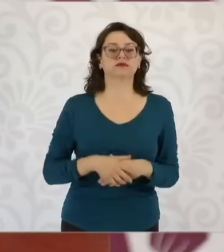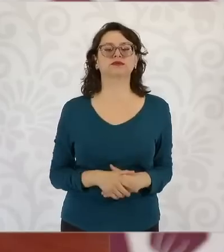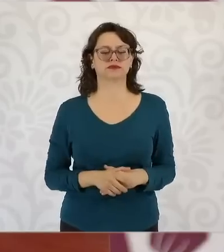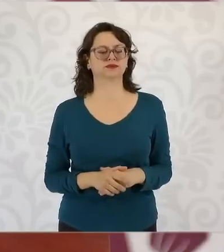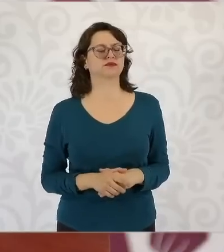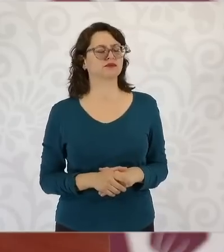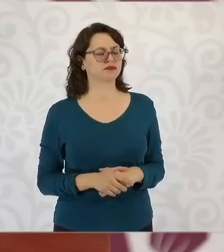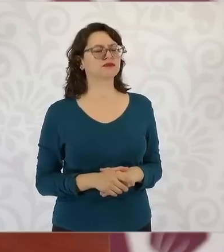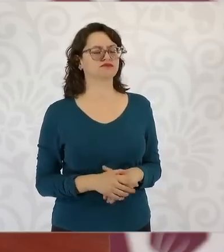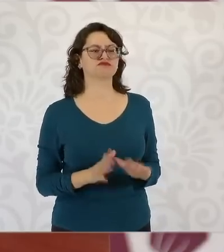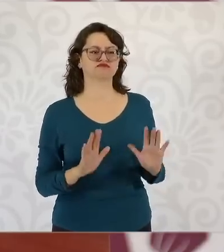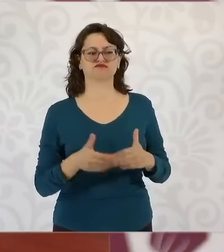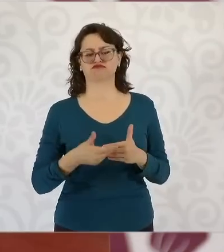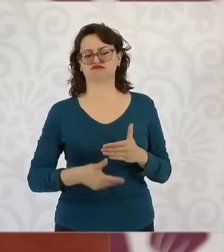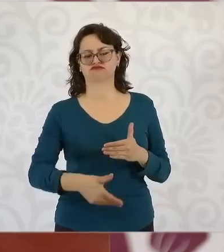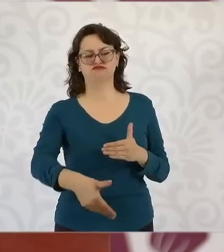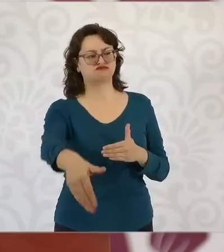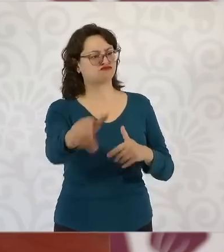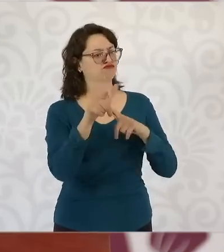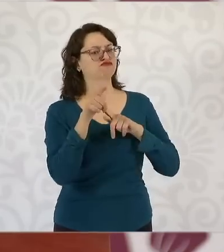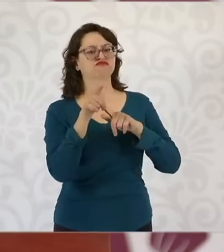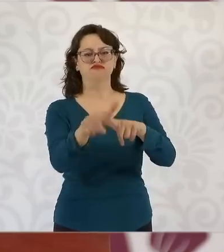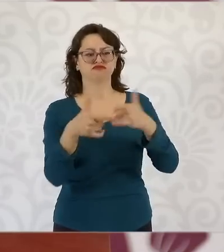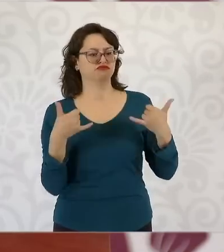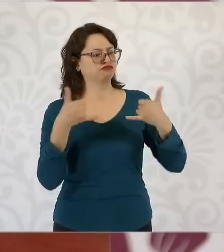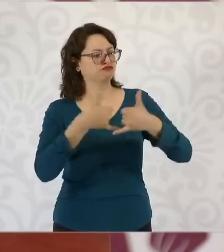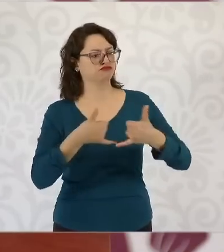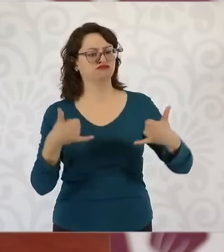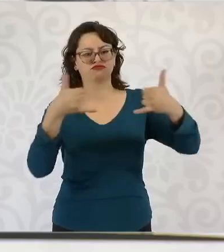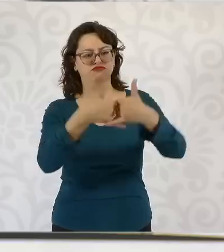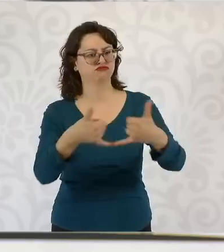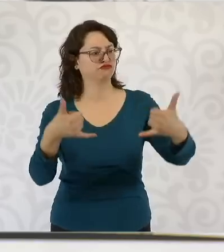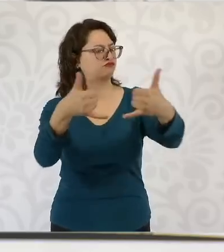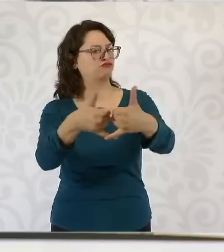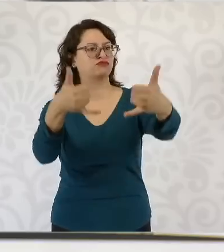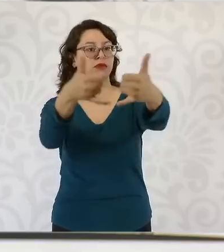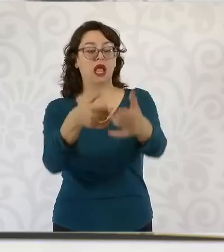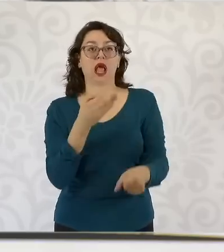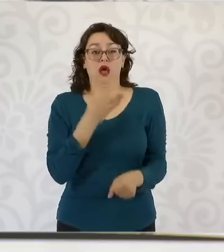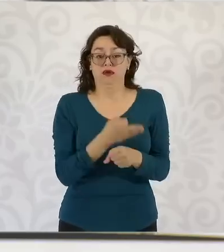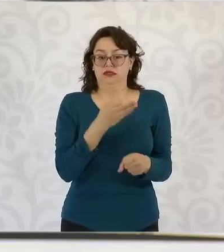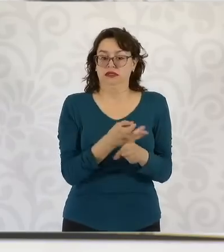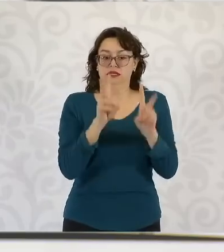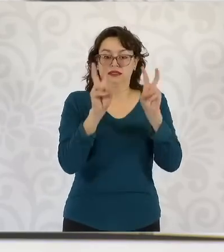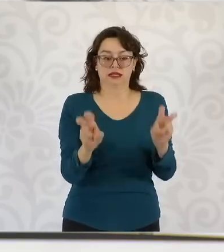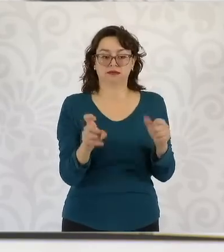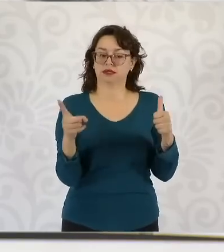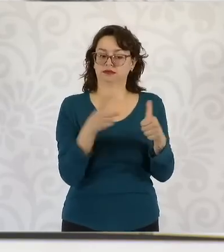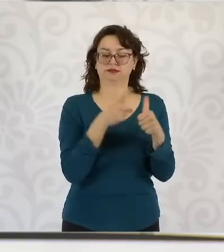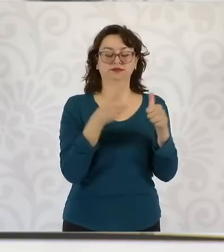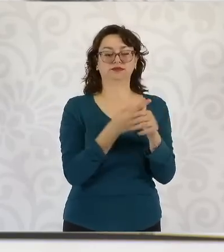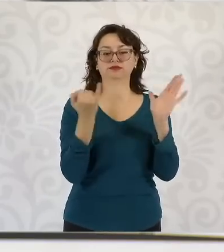el tema del comercio, de los aranceles. Recuerden que nosotros, en el caso de la